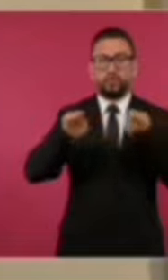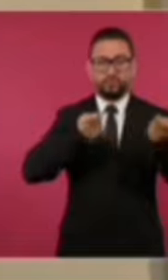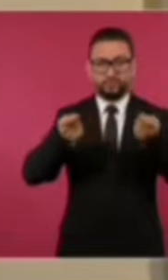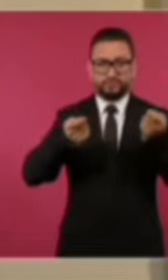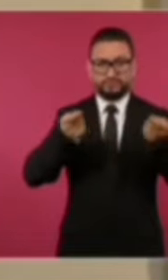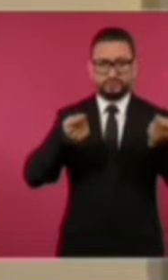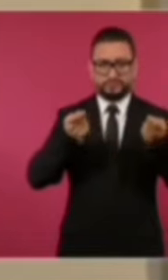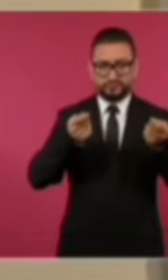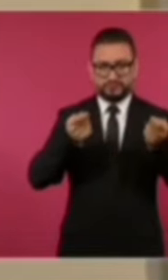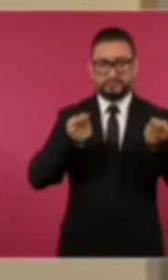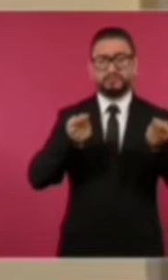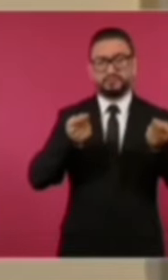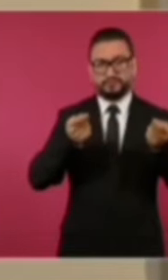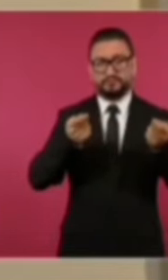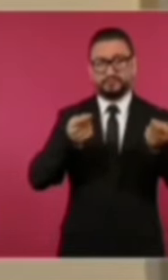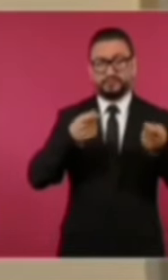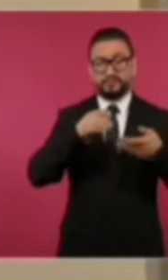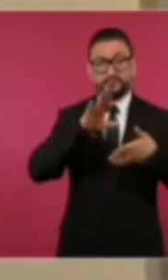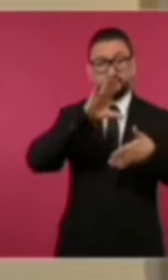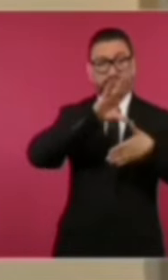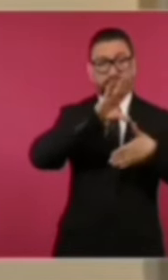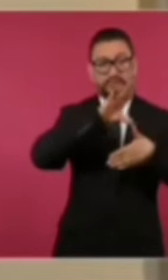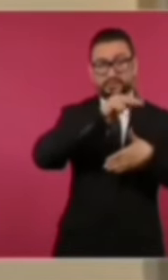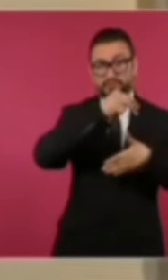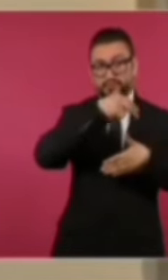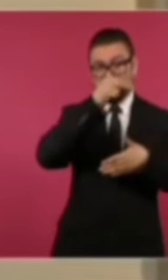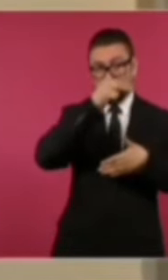Y el crecimiento de América del Norte